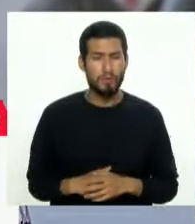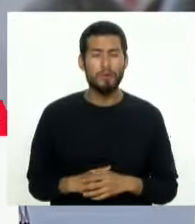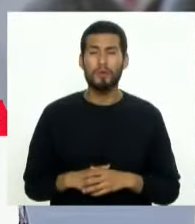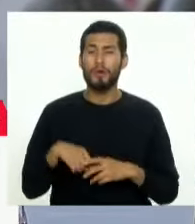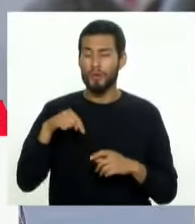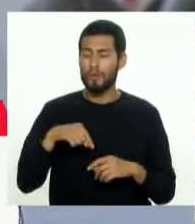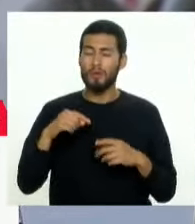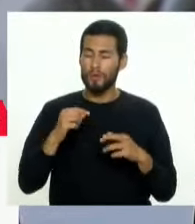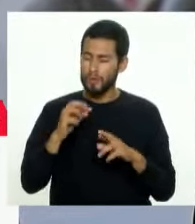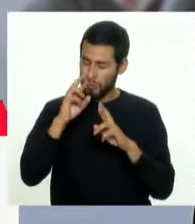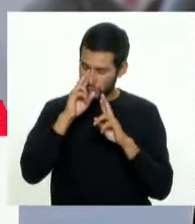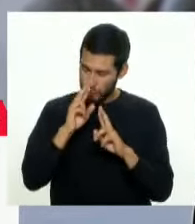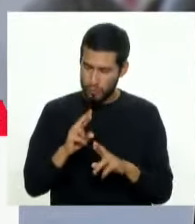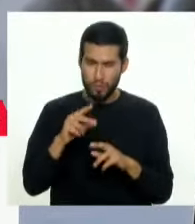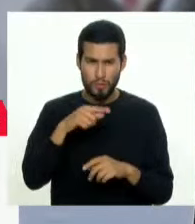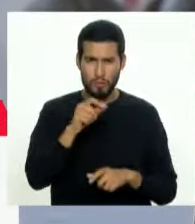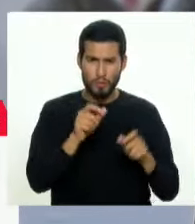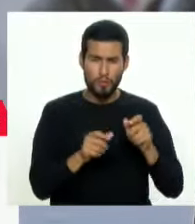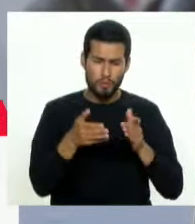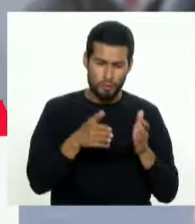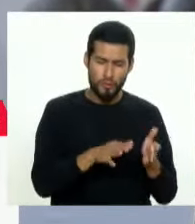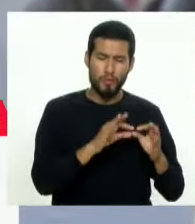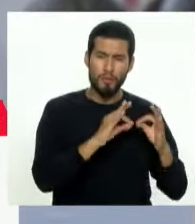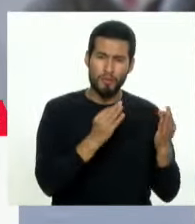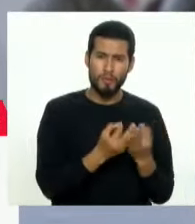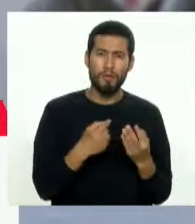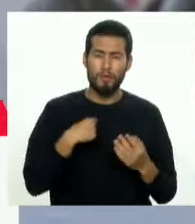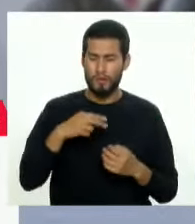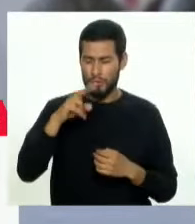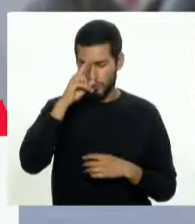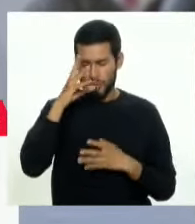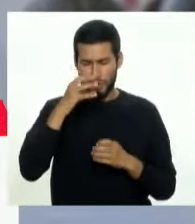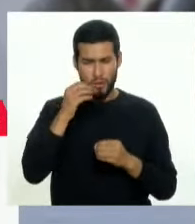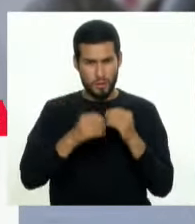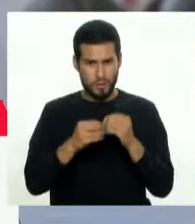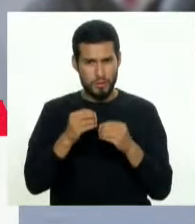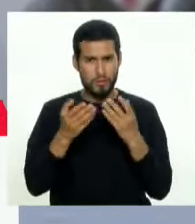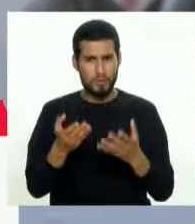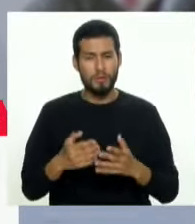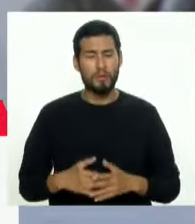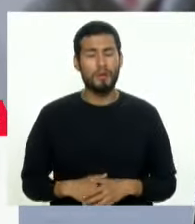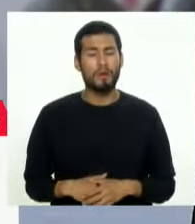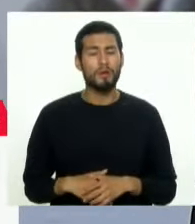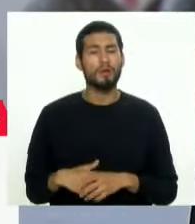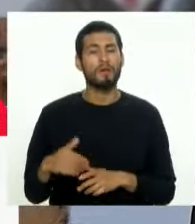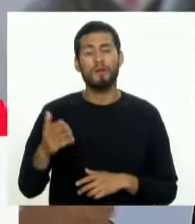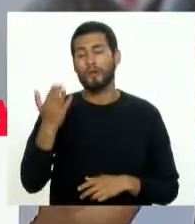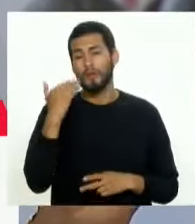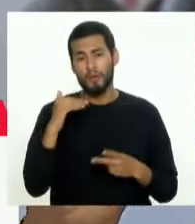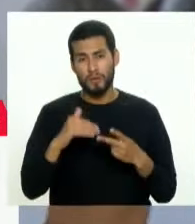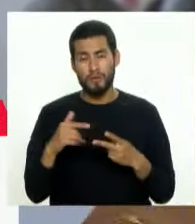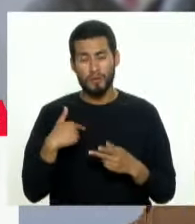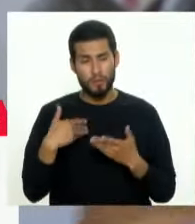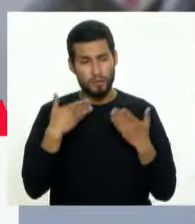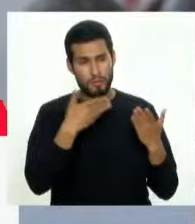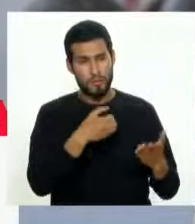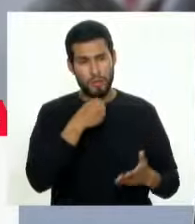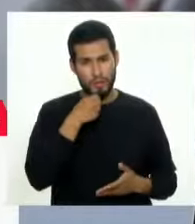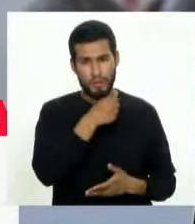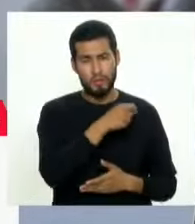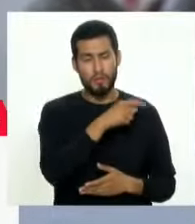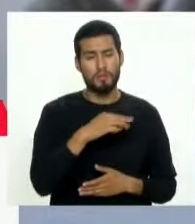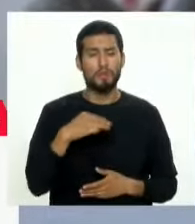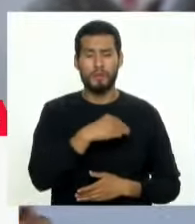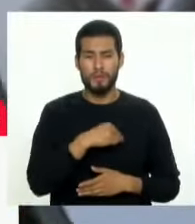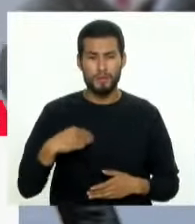Nosotros, respetuosamente, con los deudos y con el Perú, queremos saber la verdad. Respecto de lo otro, le voy a pasar el micrófono al